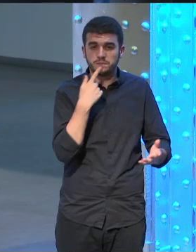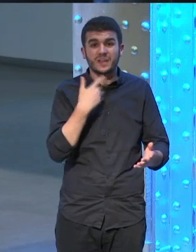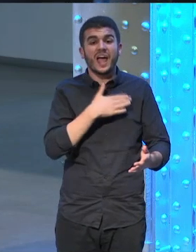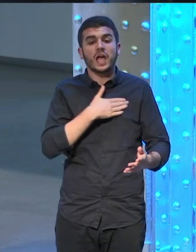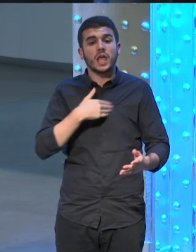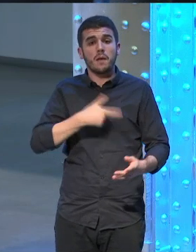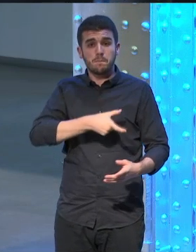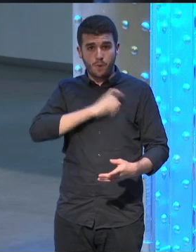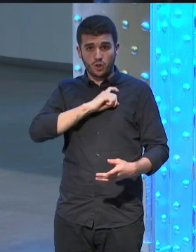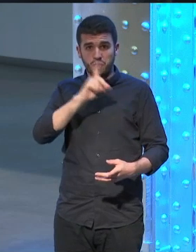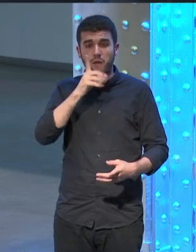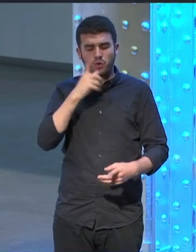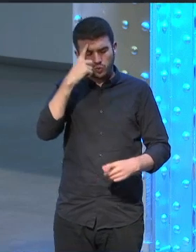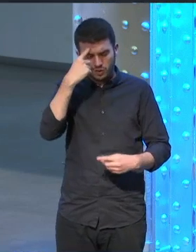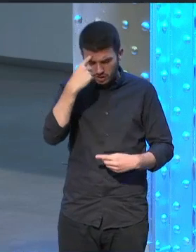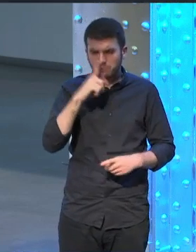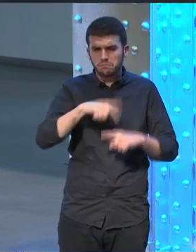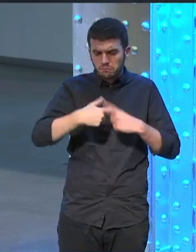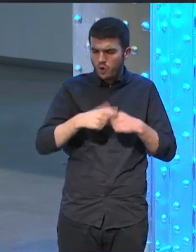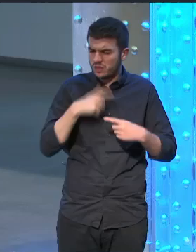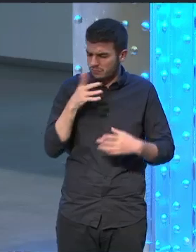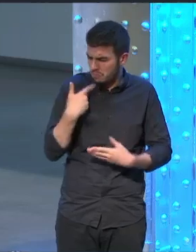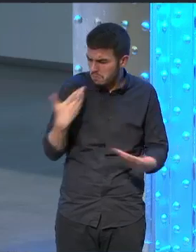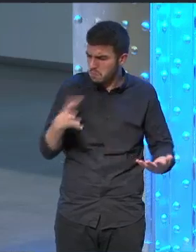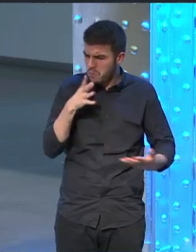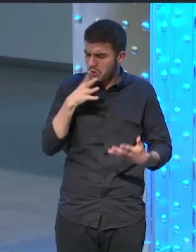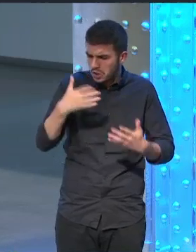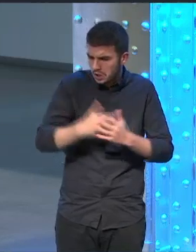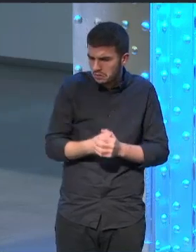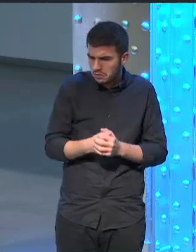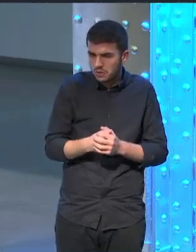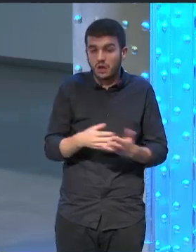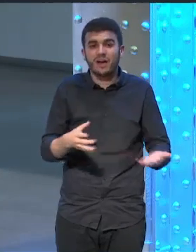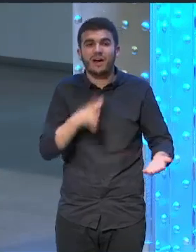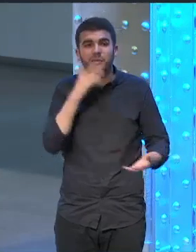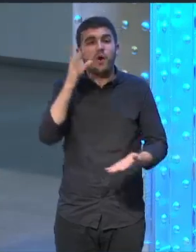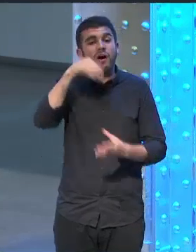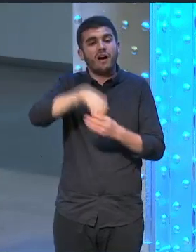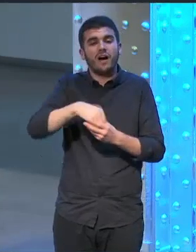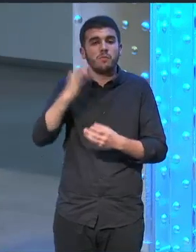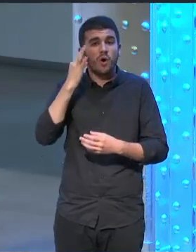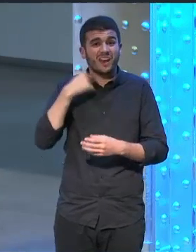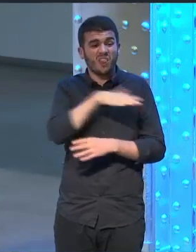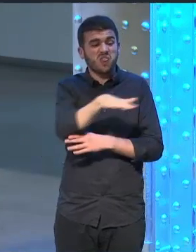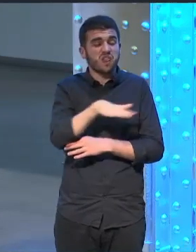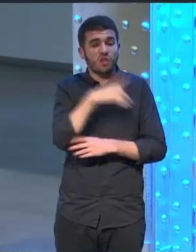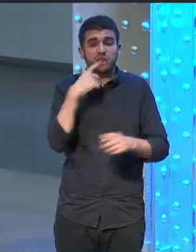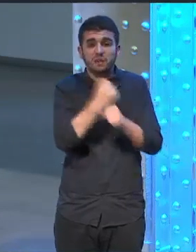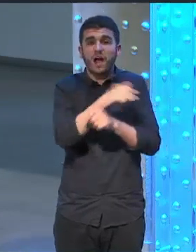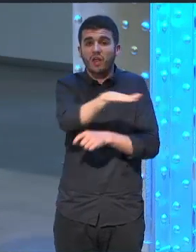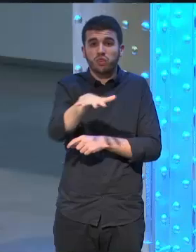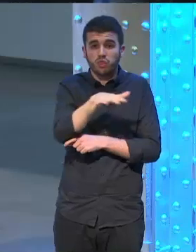policías y cuando tú reflexionas dicen, bueno, ¿y por qué quieren ser policías? Bueno, porque donde están las mujeres en Gambia trabajando a